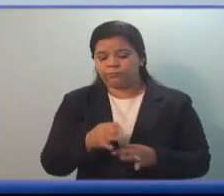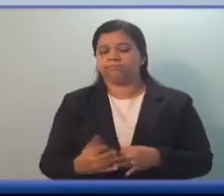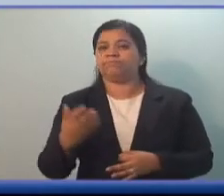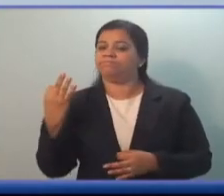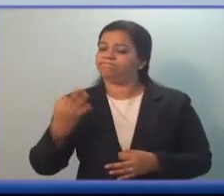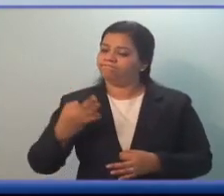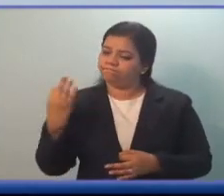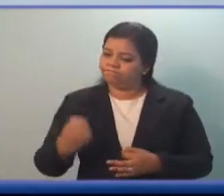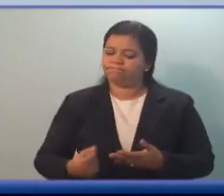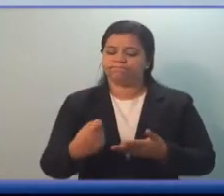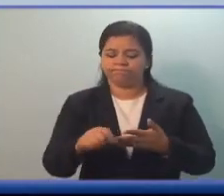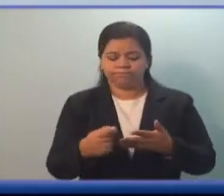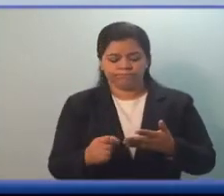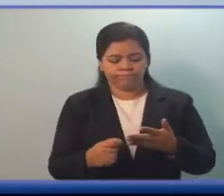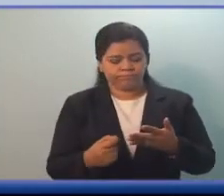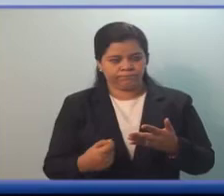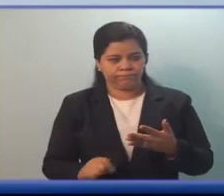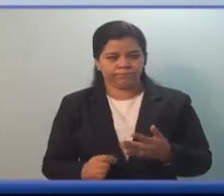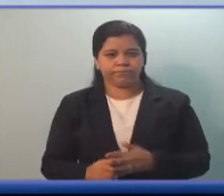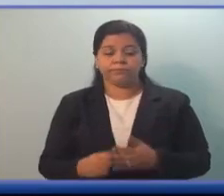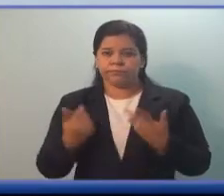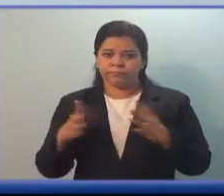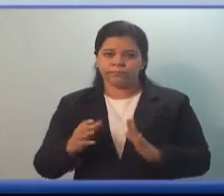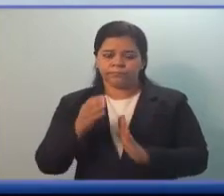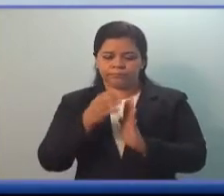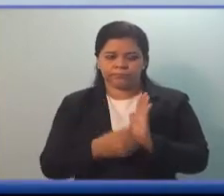revisarlo. Tenemos en el capítulo de las